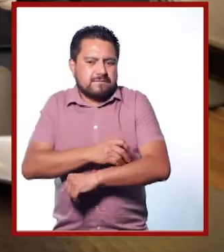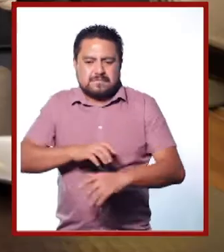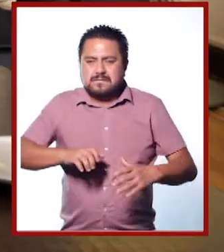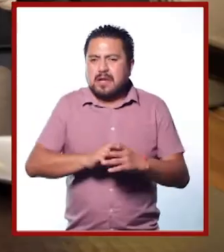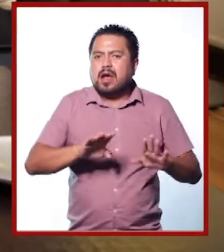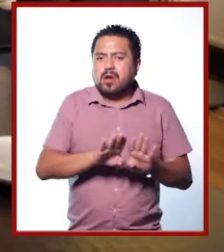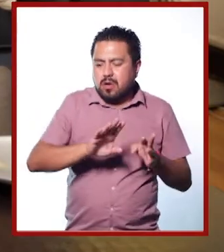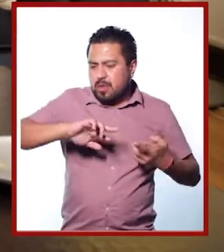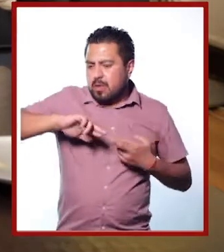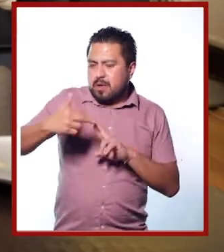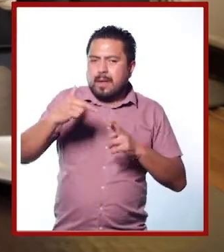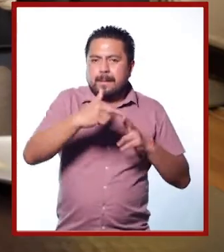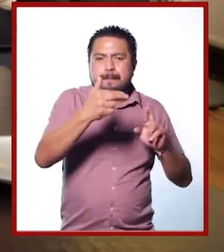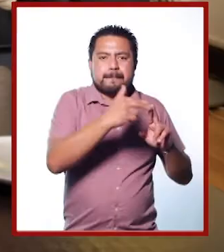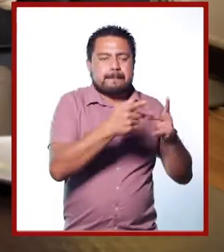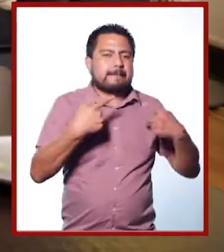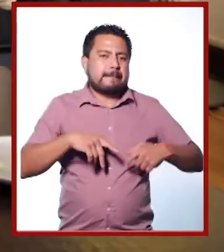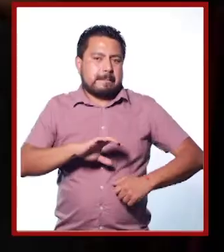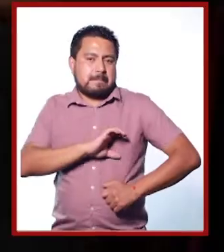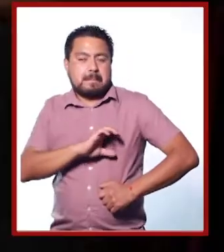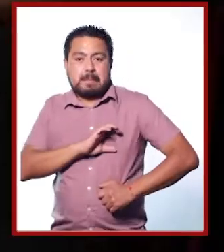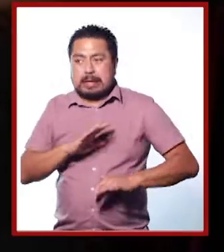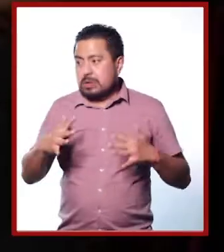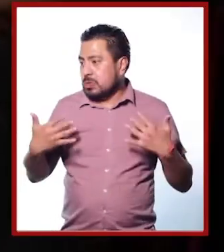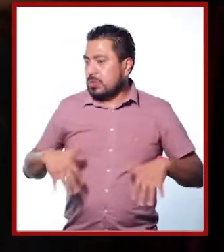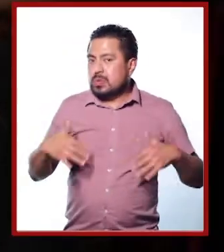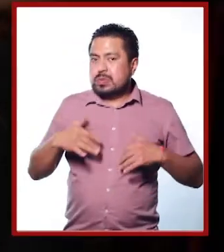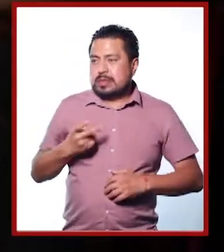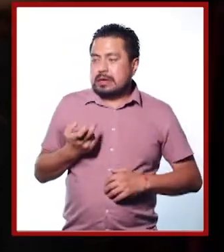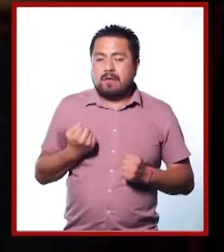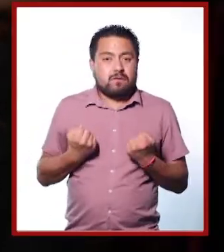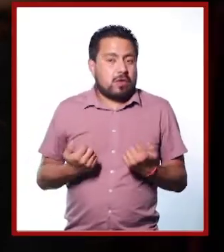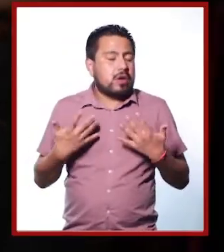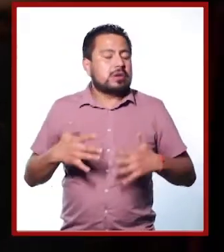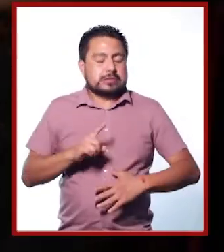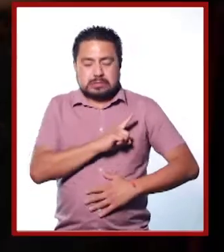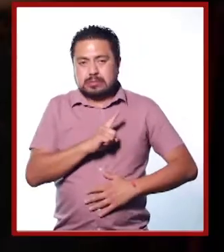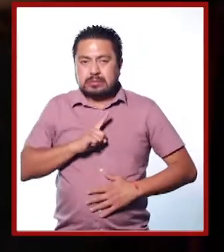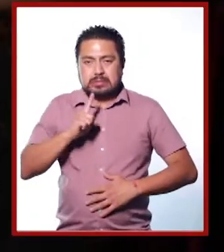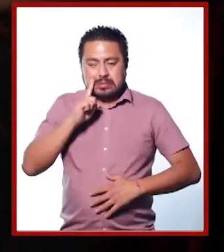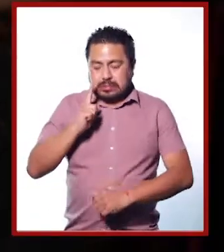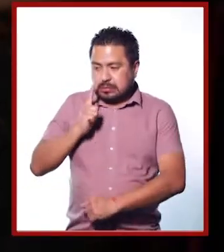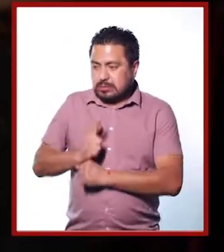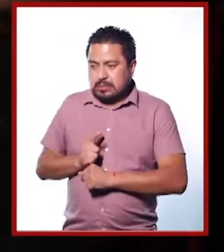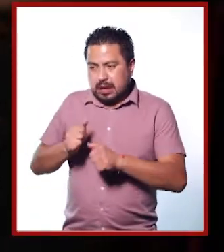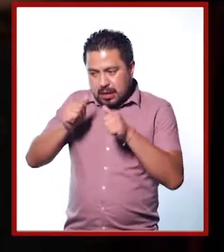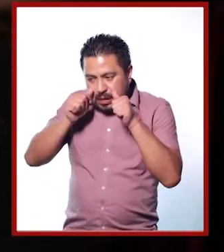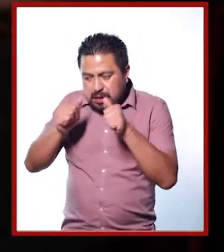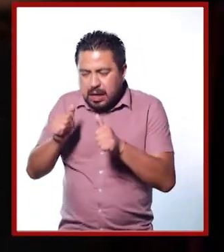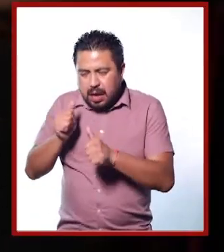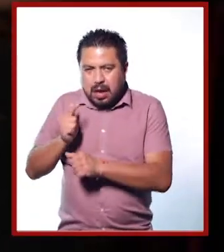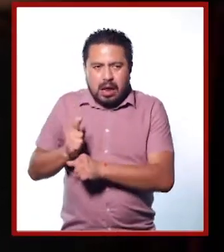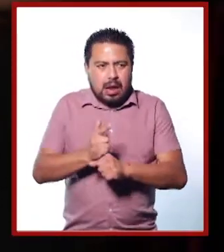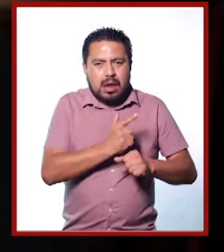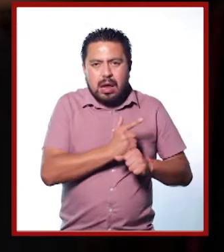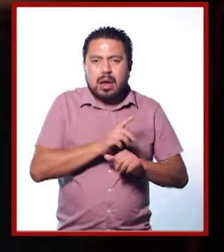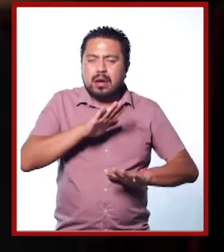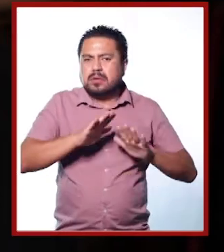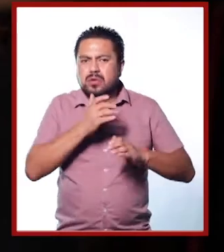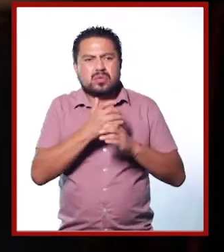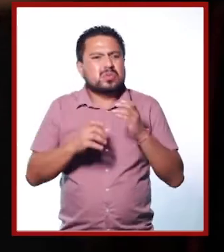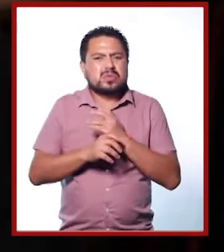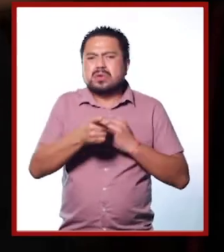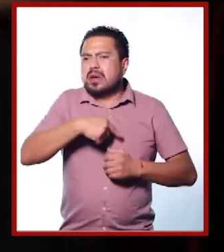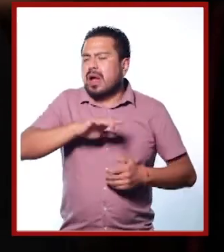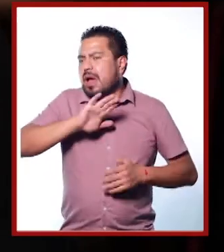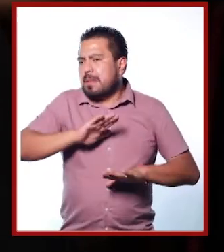cómo relacionarnos con las personas que queremos. Híjole, está muy fuerte. Tienes que estar con el ojo súper atento para detectar, ¿no? A veces hay muchas